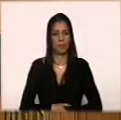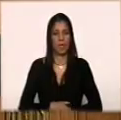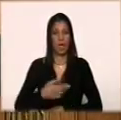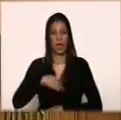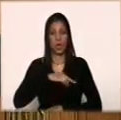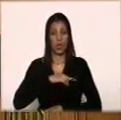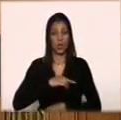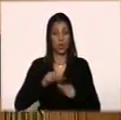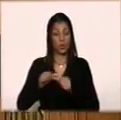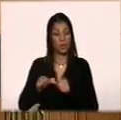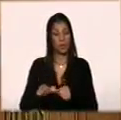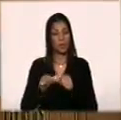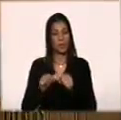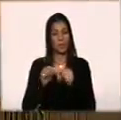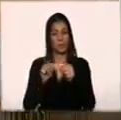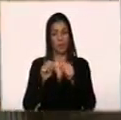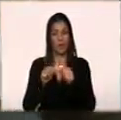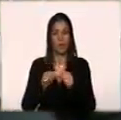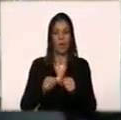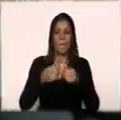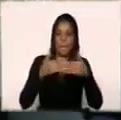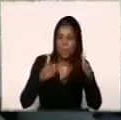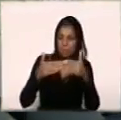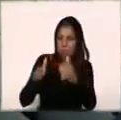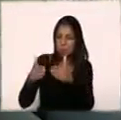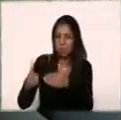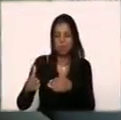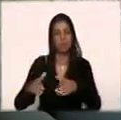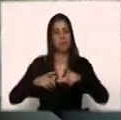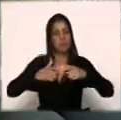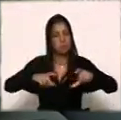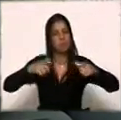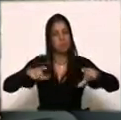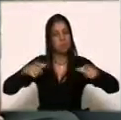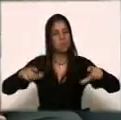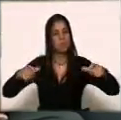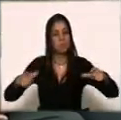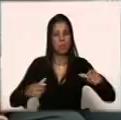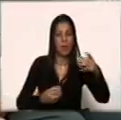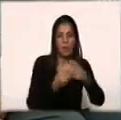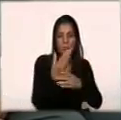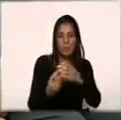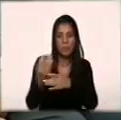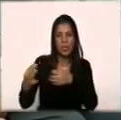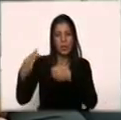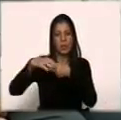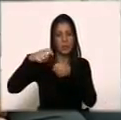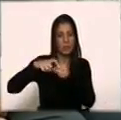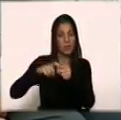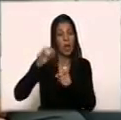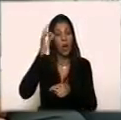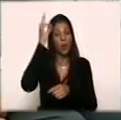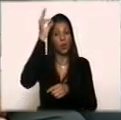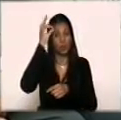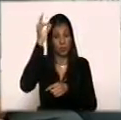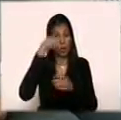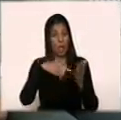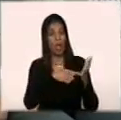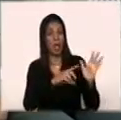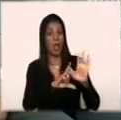seguimos ampliando los motores productivos para que se conformen CPT. Y esta ley